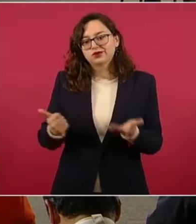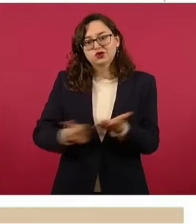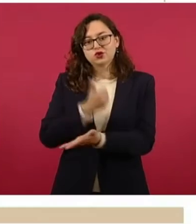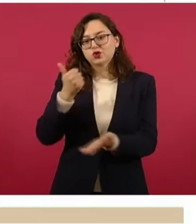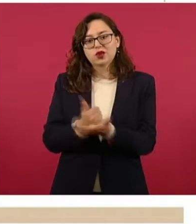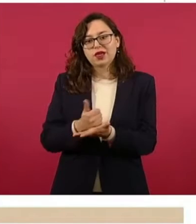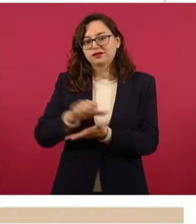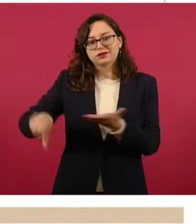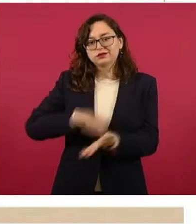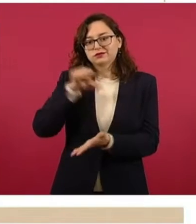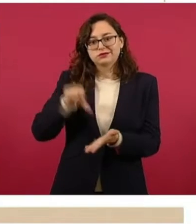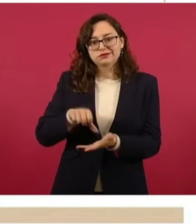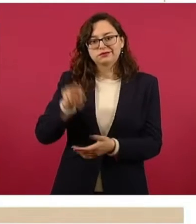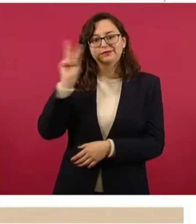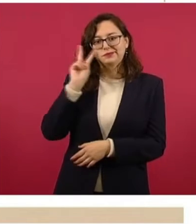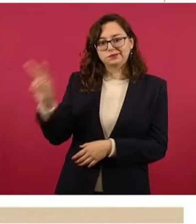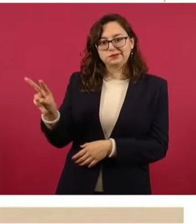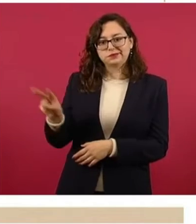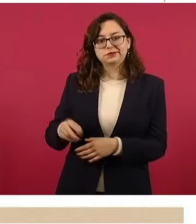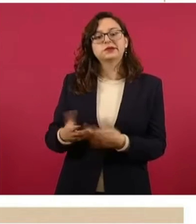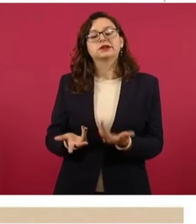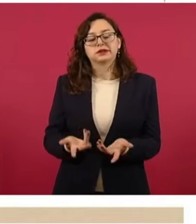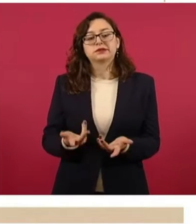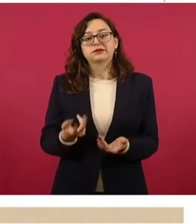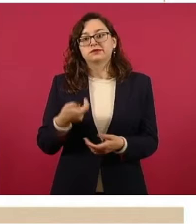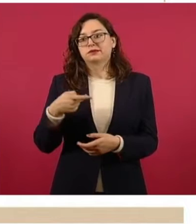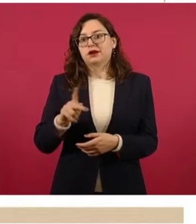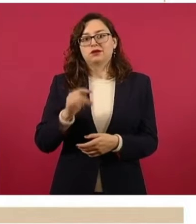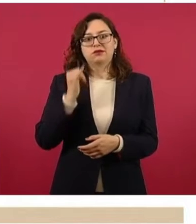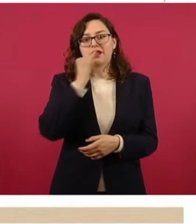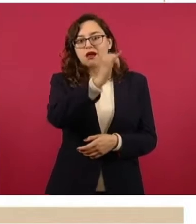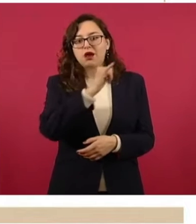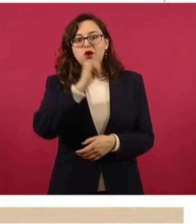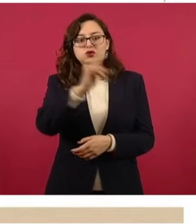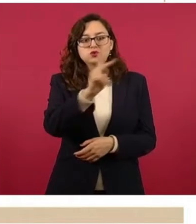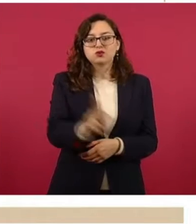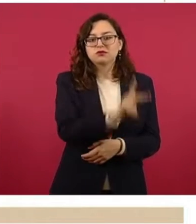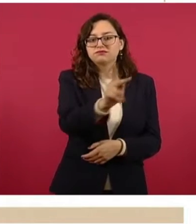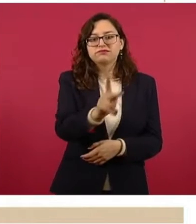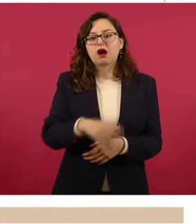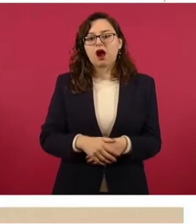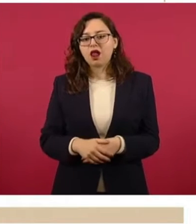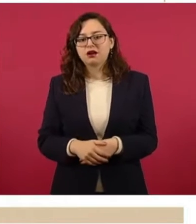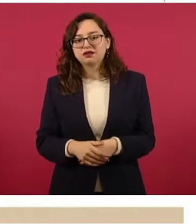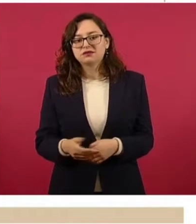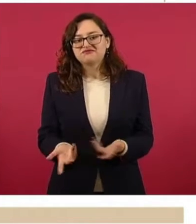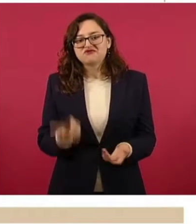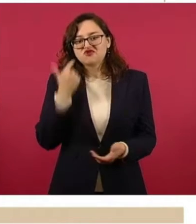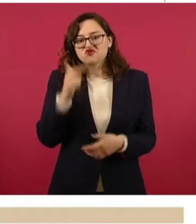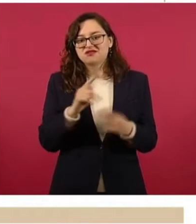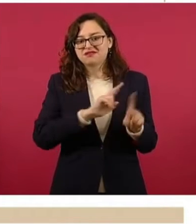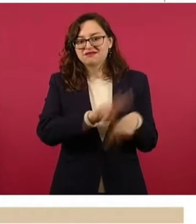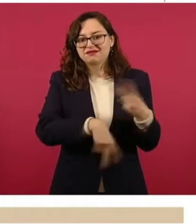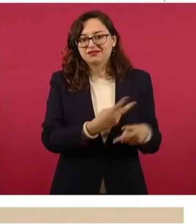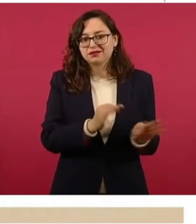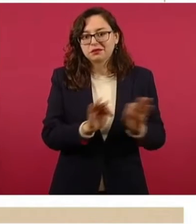en centros urbanos grandes y las grandes ciudades. Entonces, La próxima semana pues tenemos